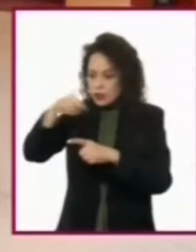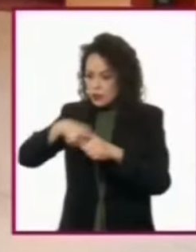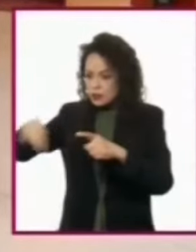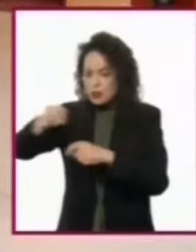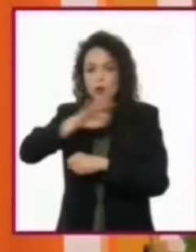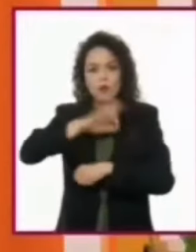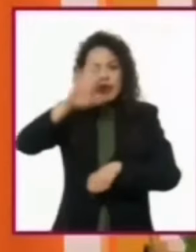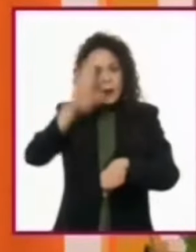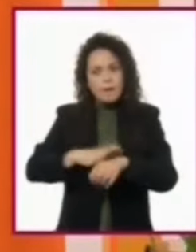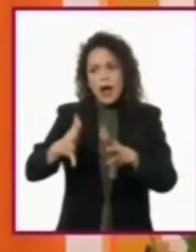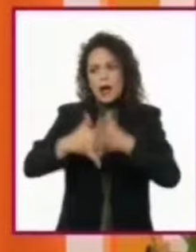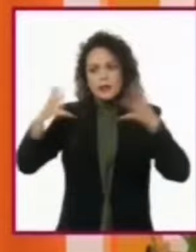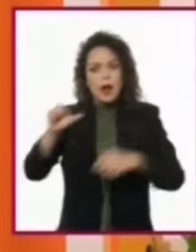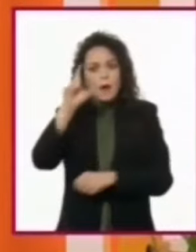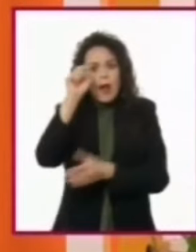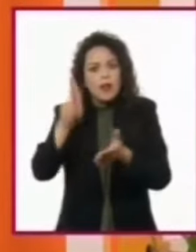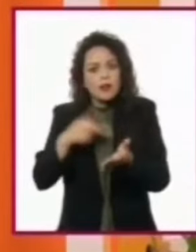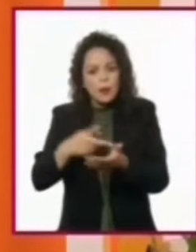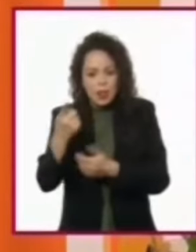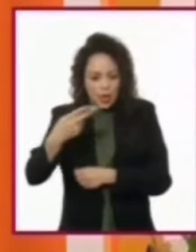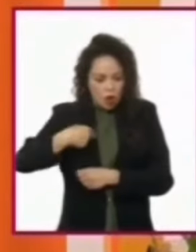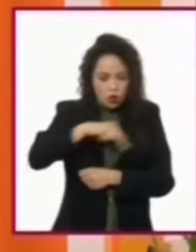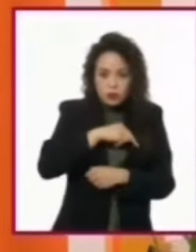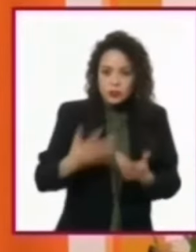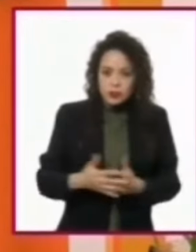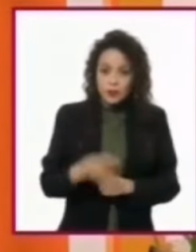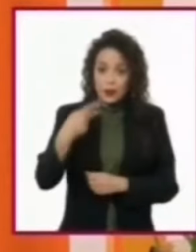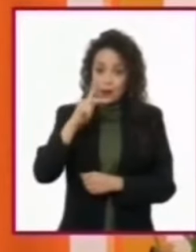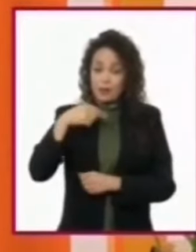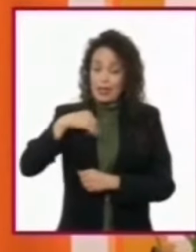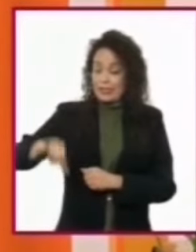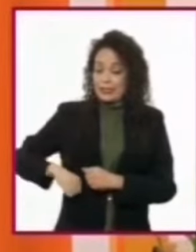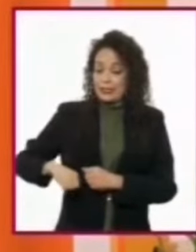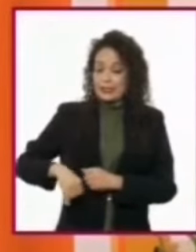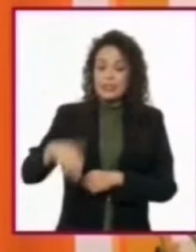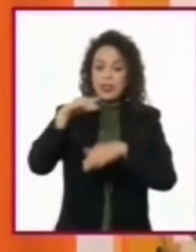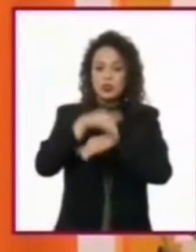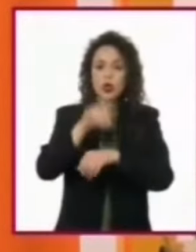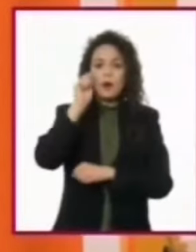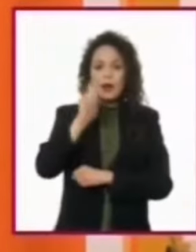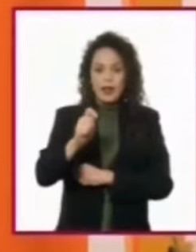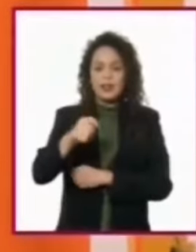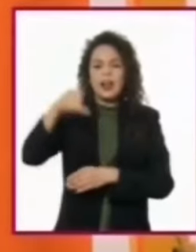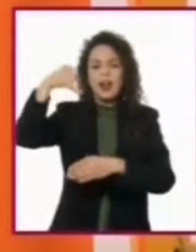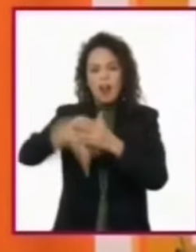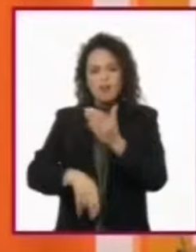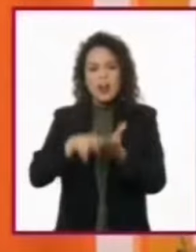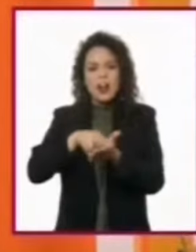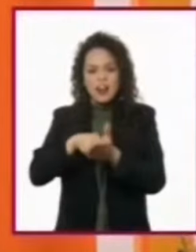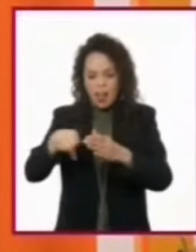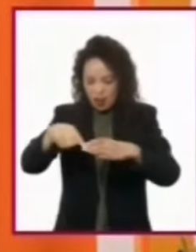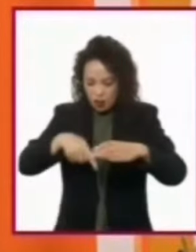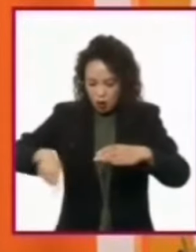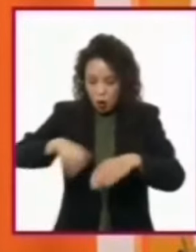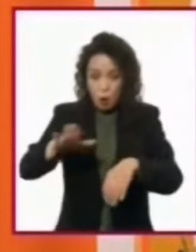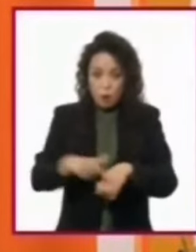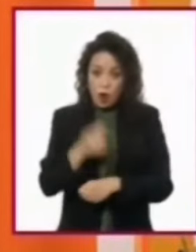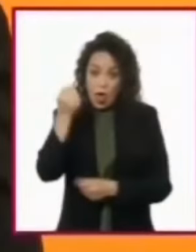de la nuestra. Sin embargo, tengo interés por saber acerca de los agujeros negros, pues sé de ellos gracias a algunos libros